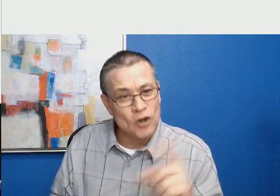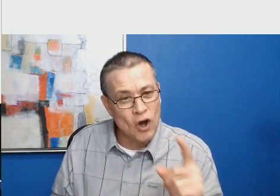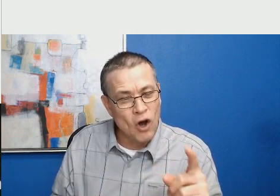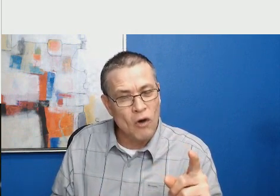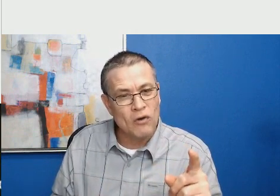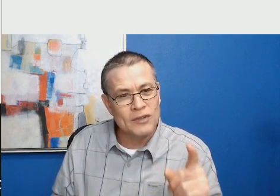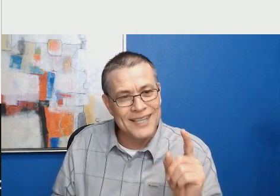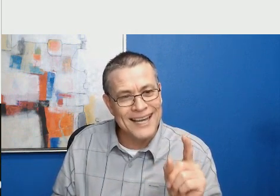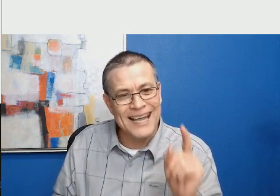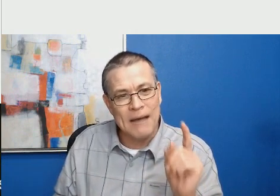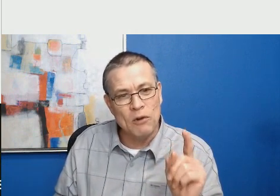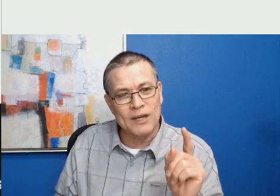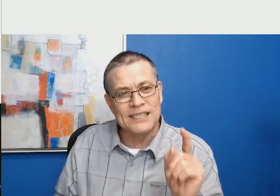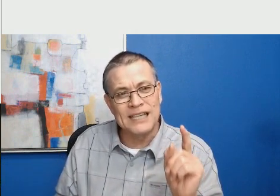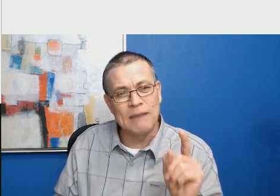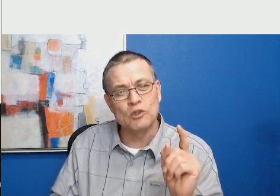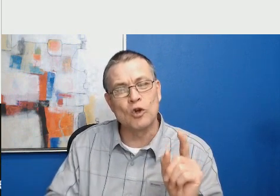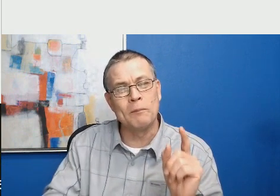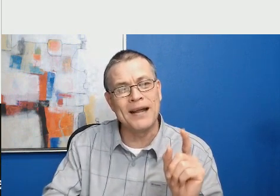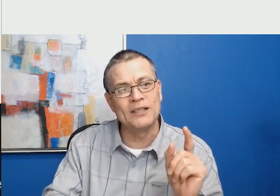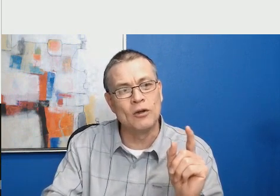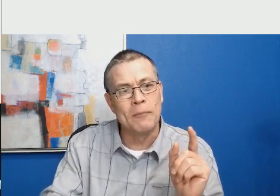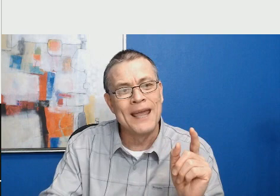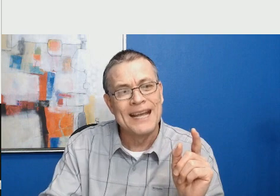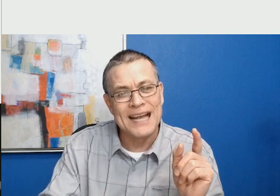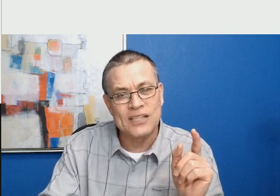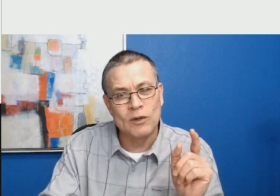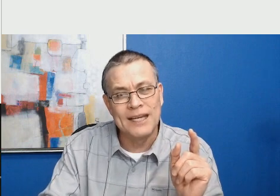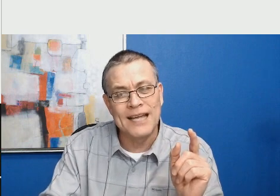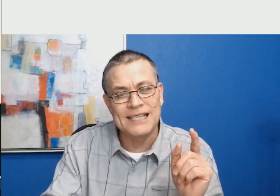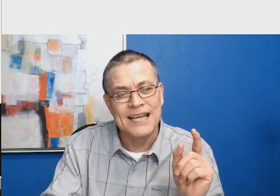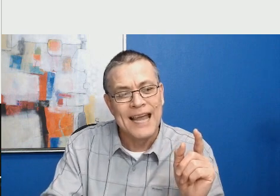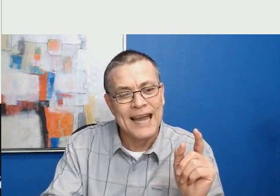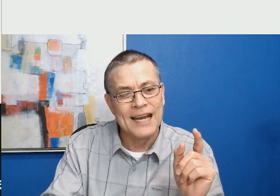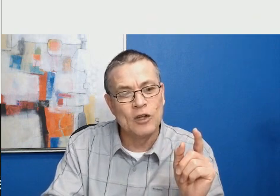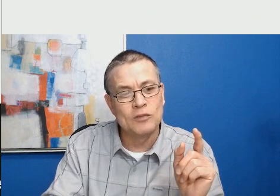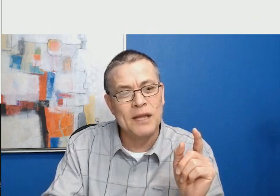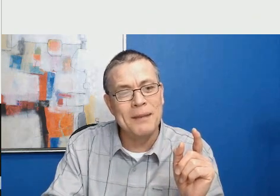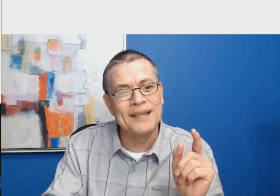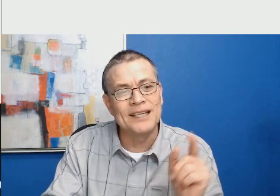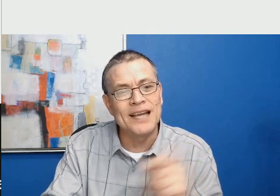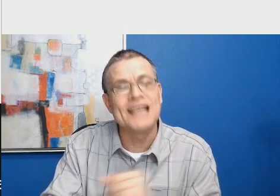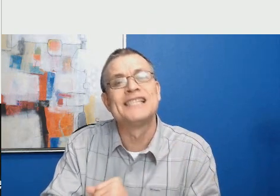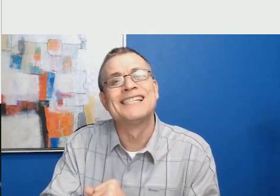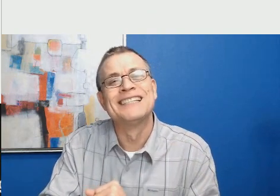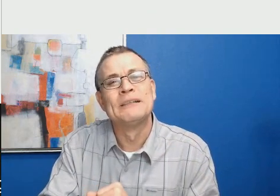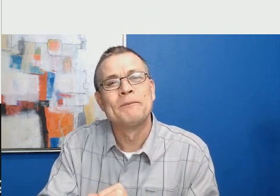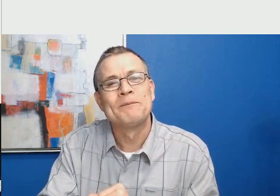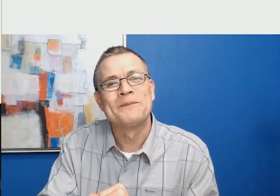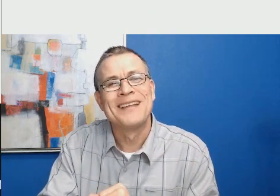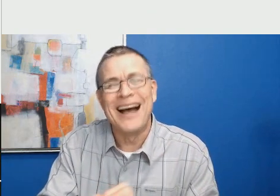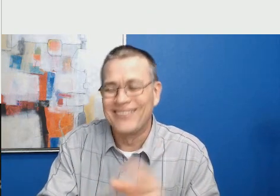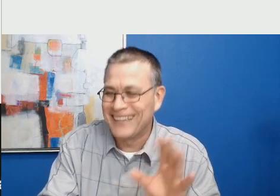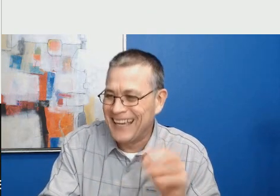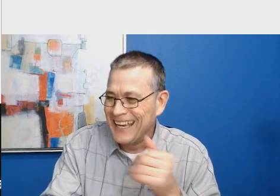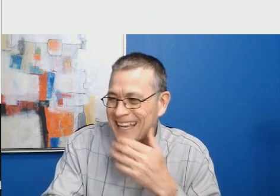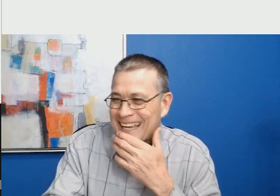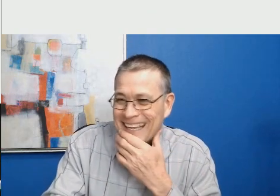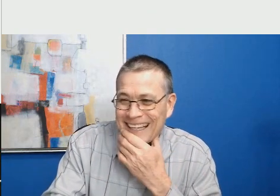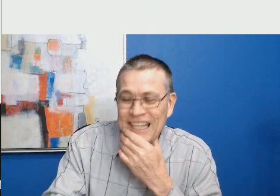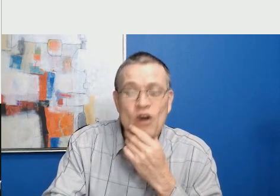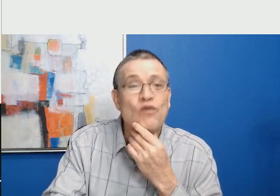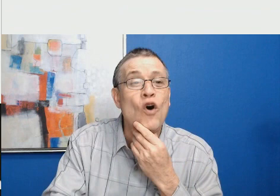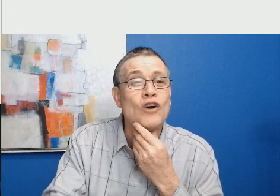no quiere hablo que sigamos comprando gasolinas en el 2023 aunque